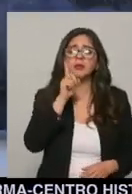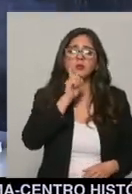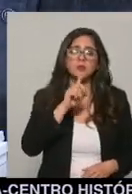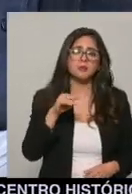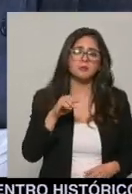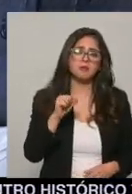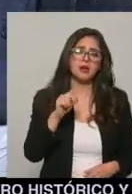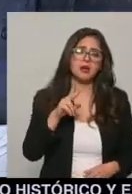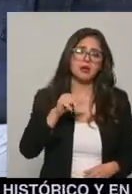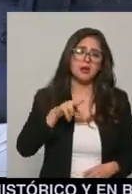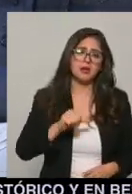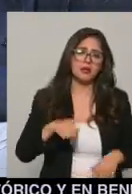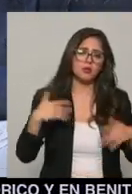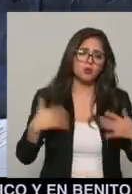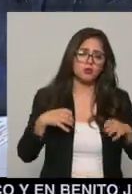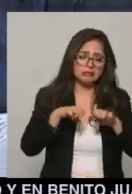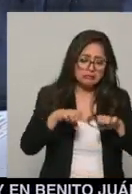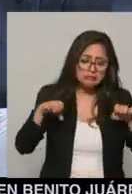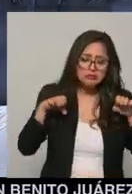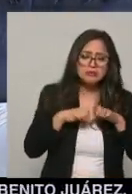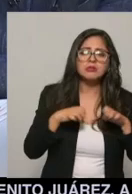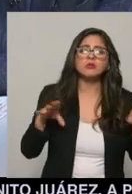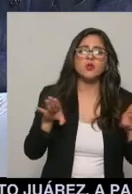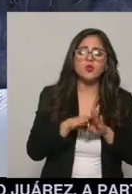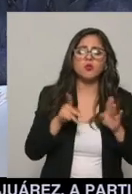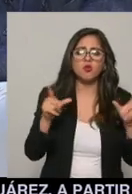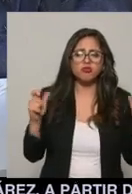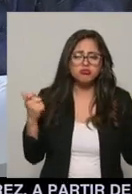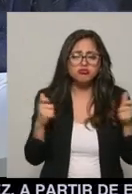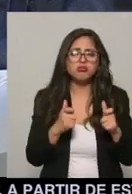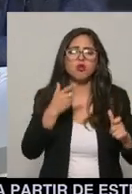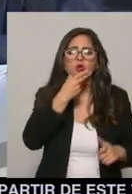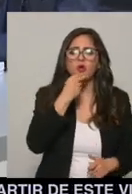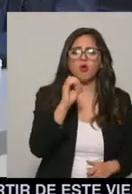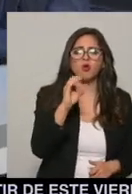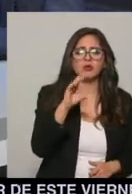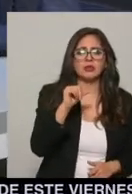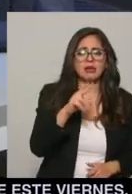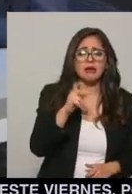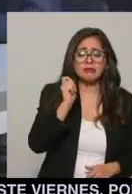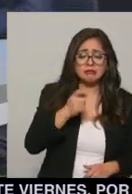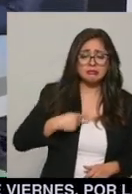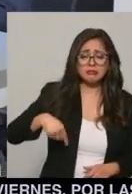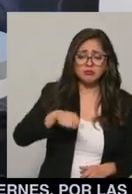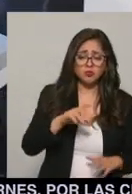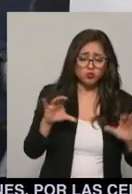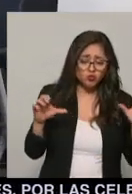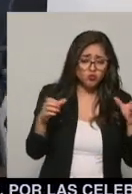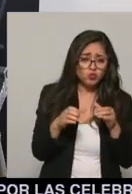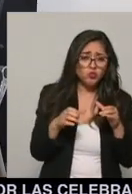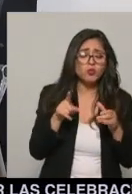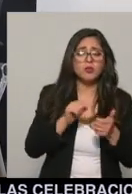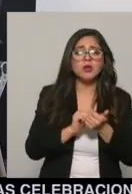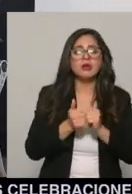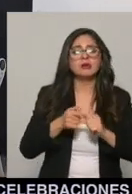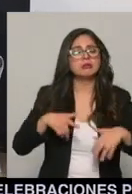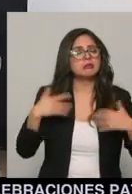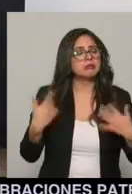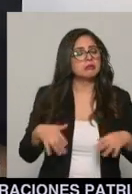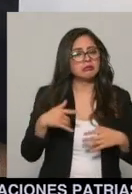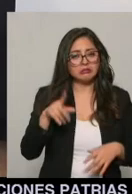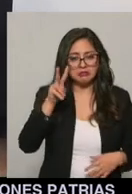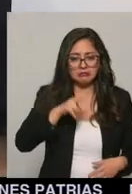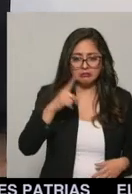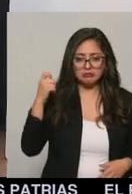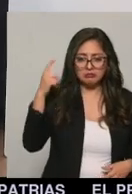Somos un equipo muy pequeño, mi querido Oscar, pues somos un equipo muy pequeño. Entonces ese es un gran reto,